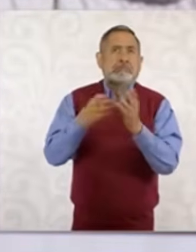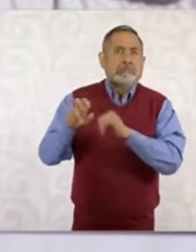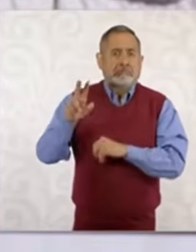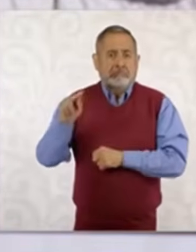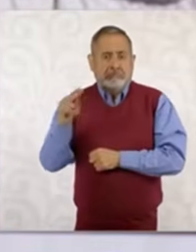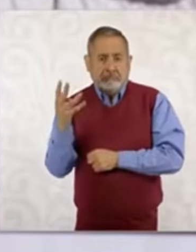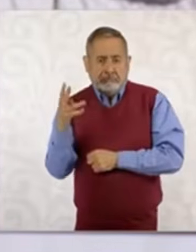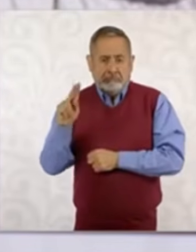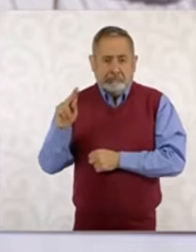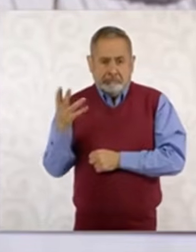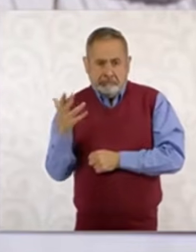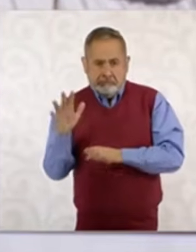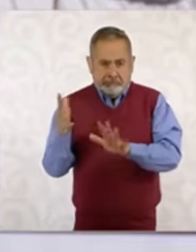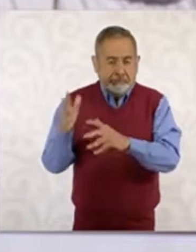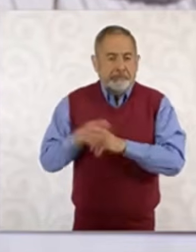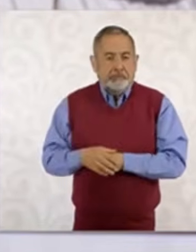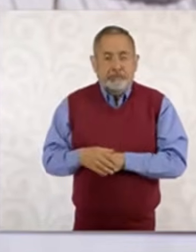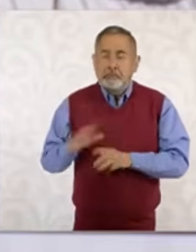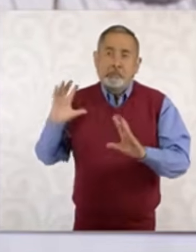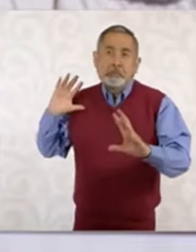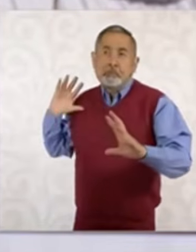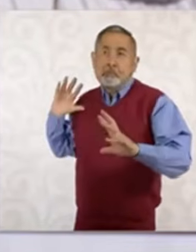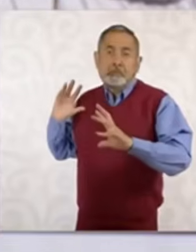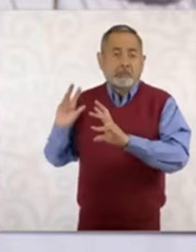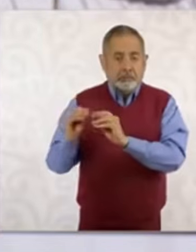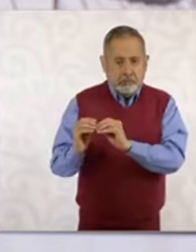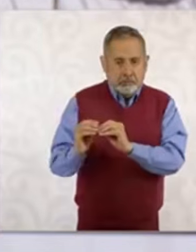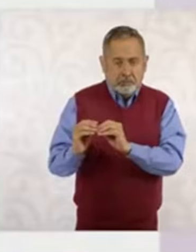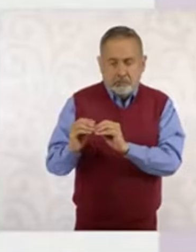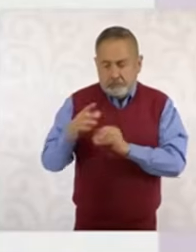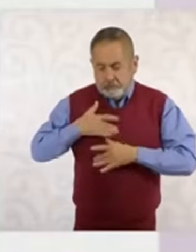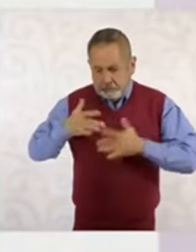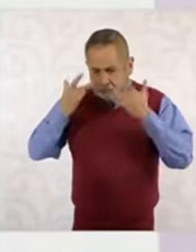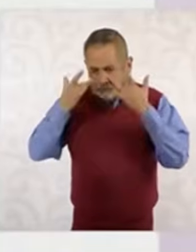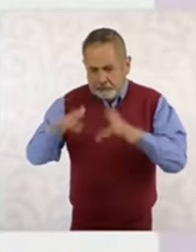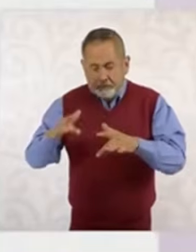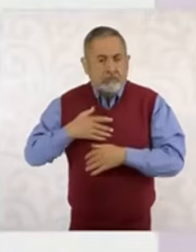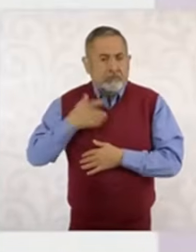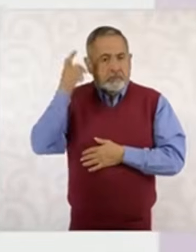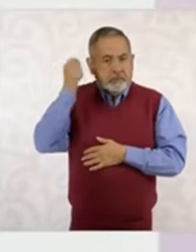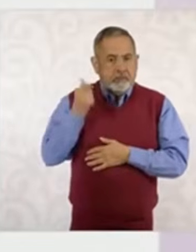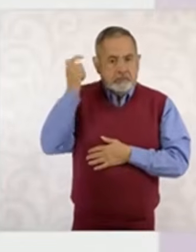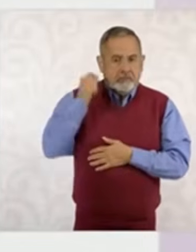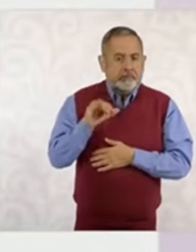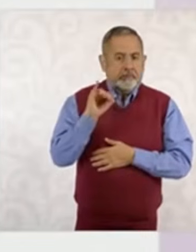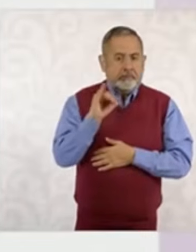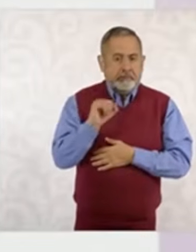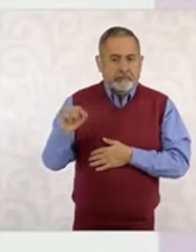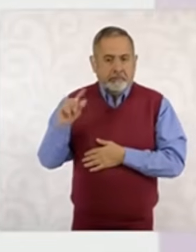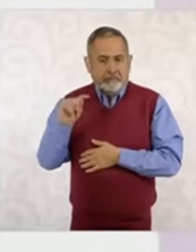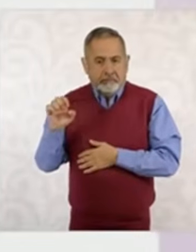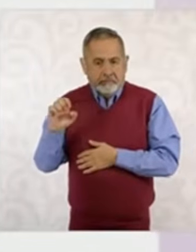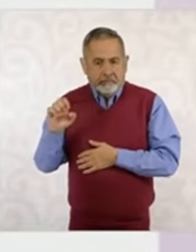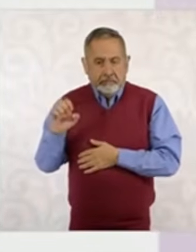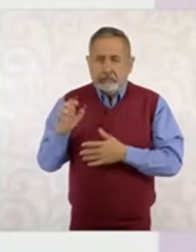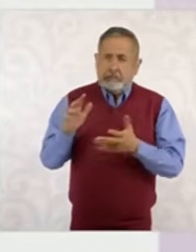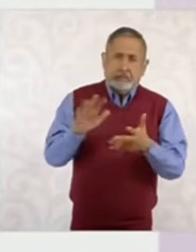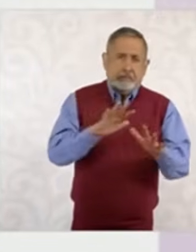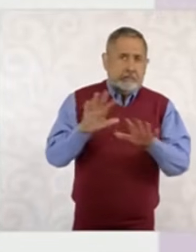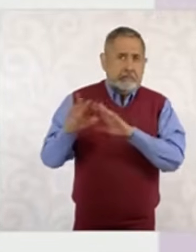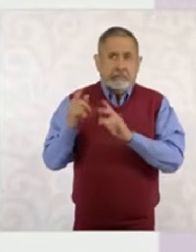85. Entonces, si cuento la antigüedad, pues me retiraré con mi jubilación del ISSSTE, que muy